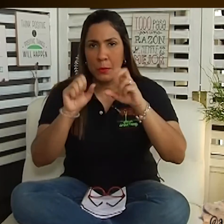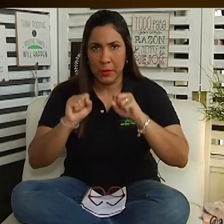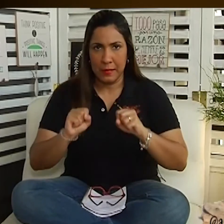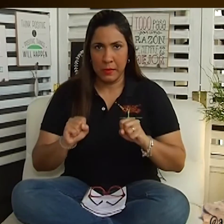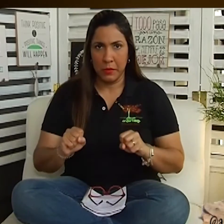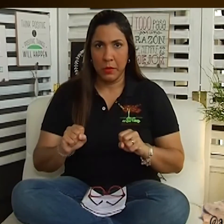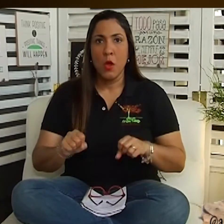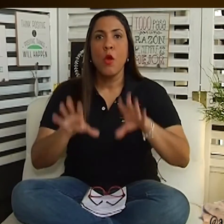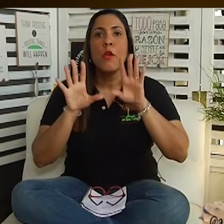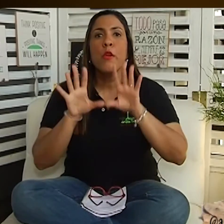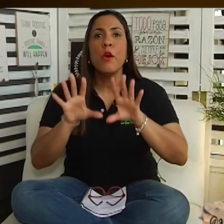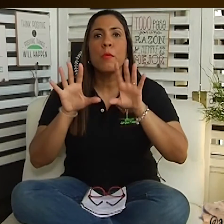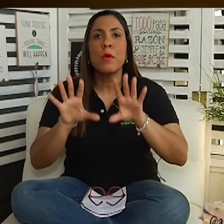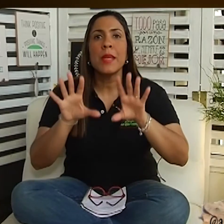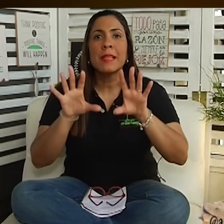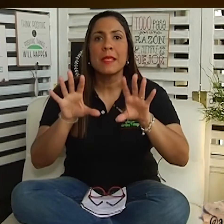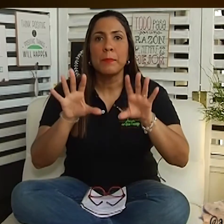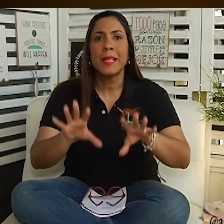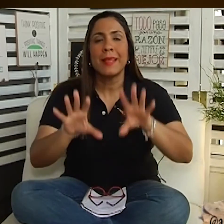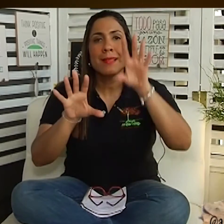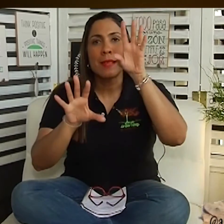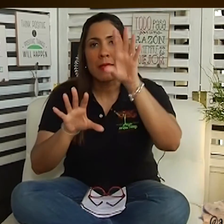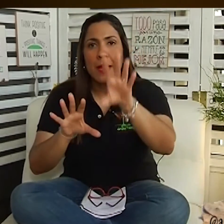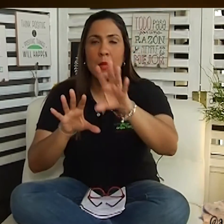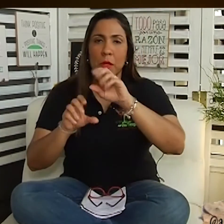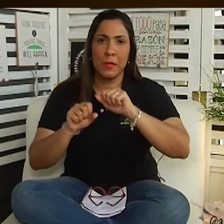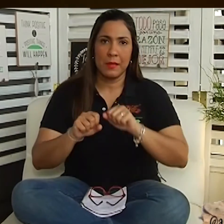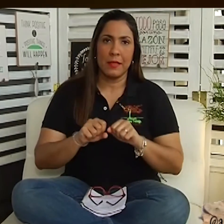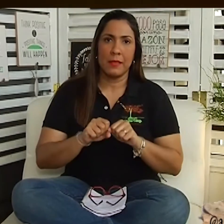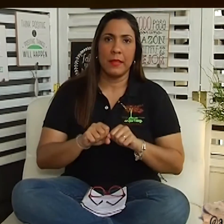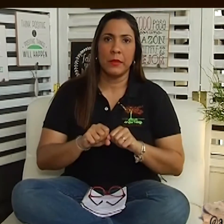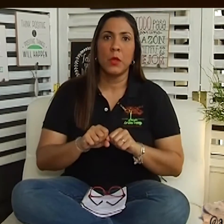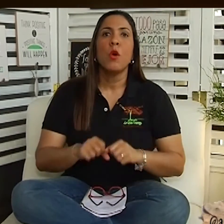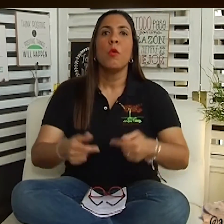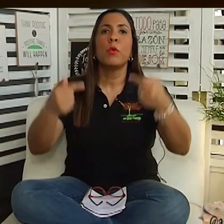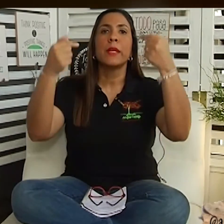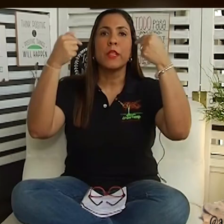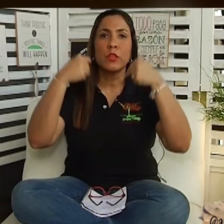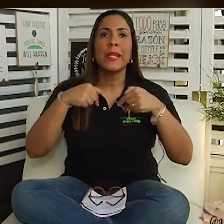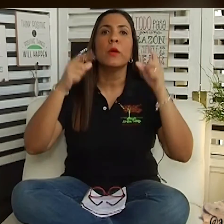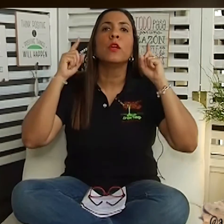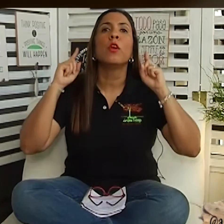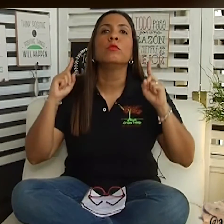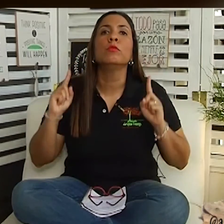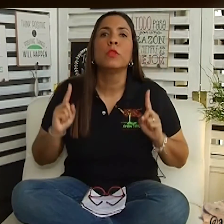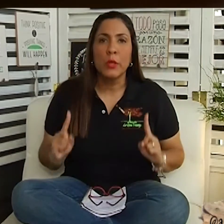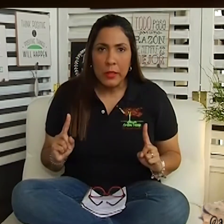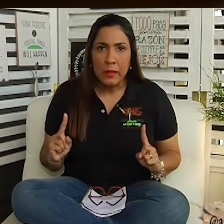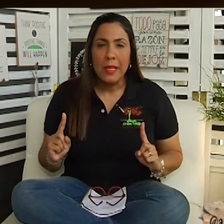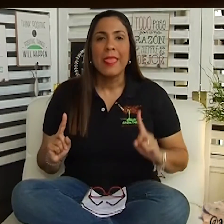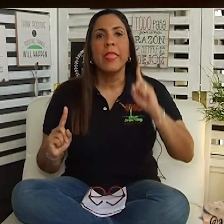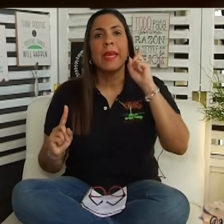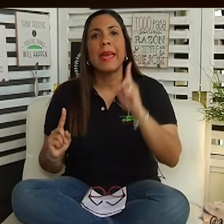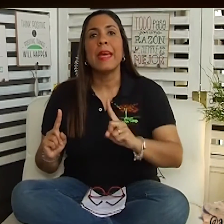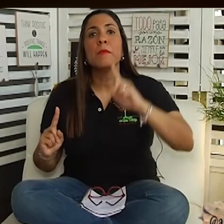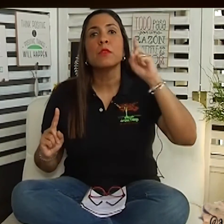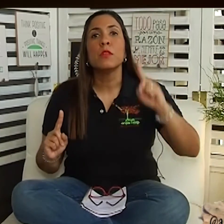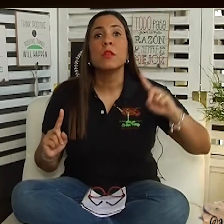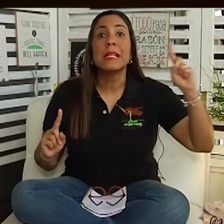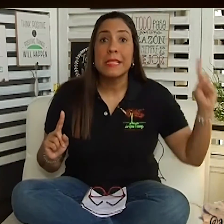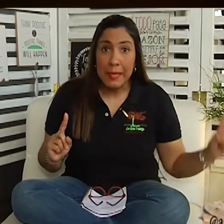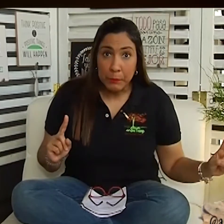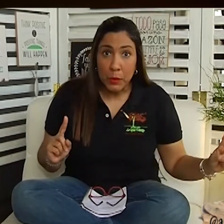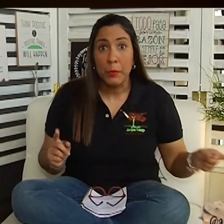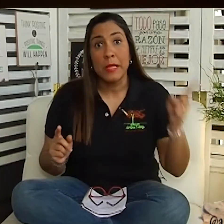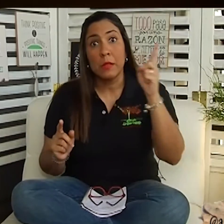tu provocación. No voy a aceptar ese regalo que me estás dando, porque yo tengo el control de qué